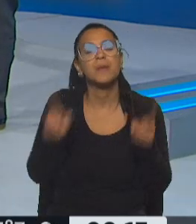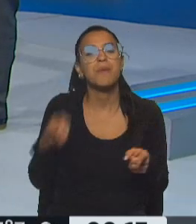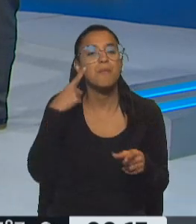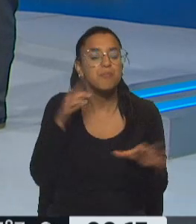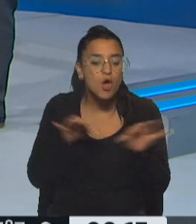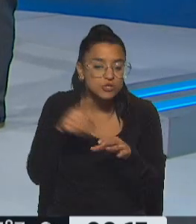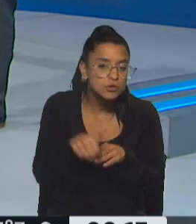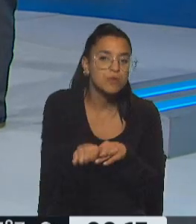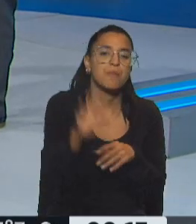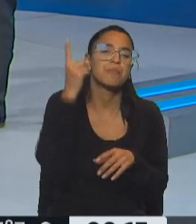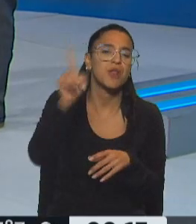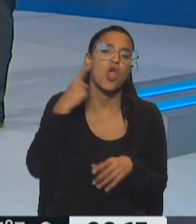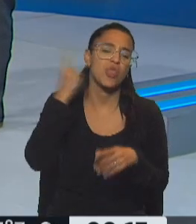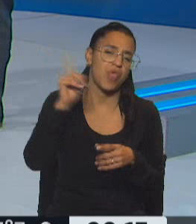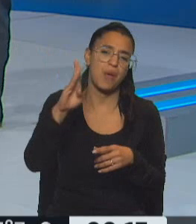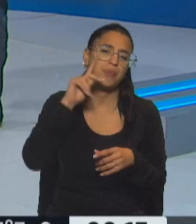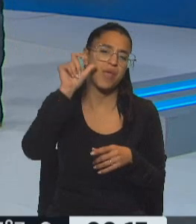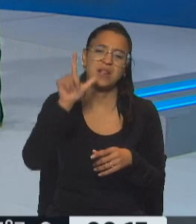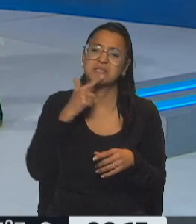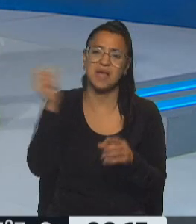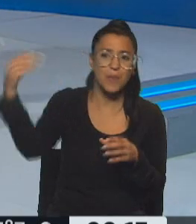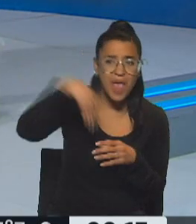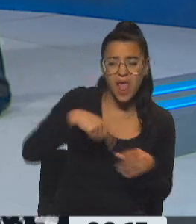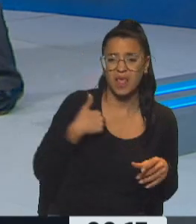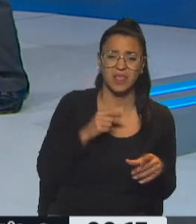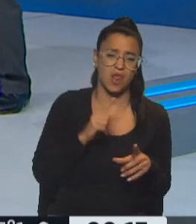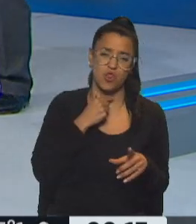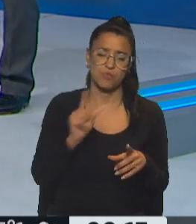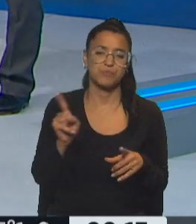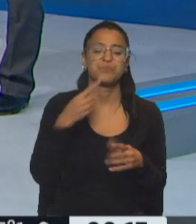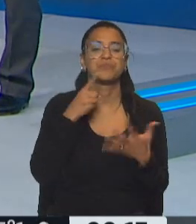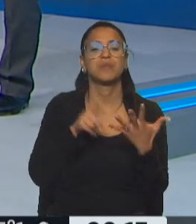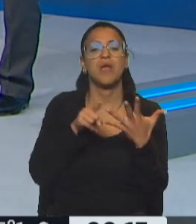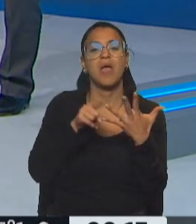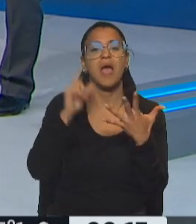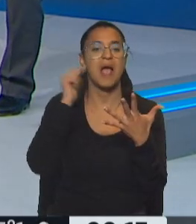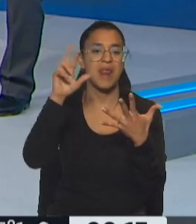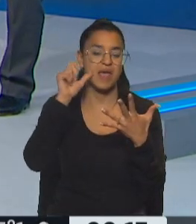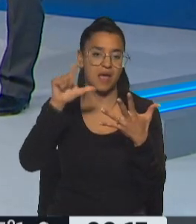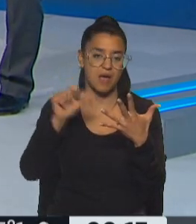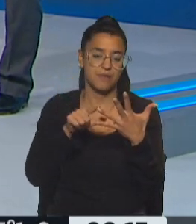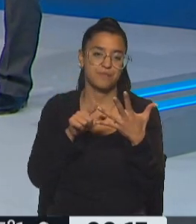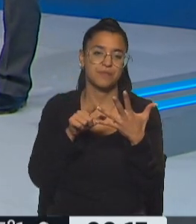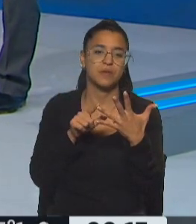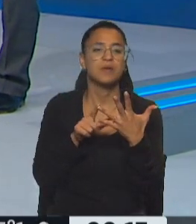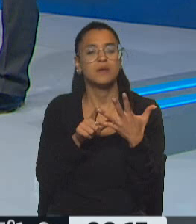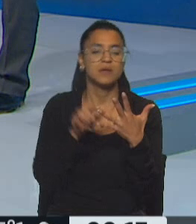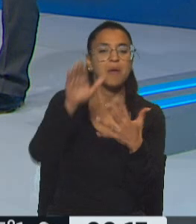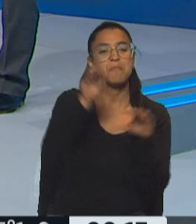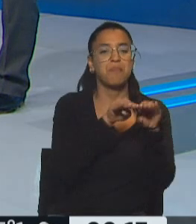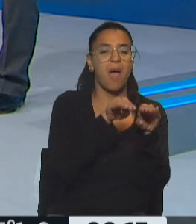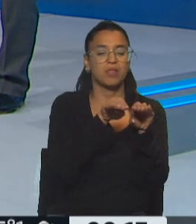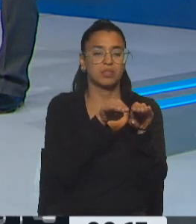a largo plazo. Sí, pero no es la idea de Bielsa dirigir en la Argentina. Bueno, Esta es la realidad. Yo creo que Gareca tiene grandes posibilidades y empata, porque